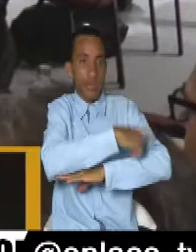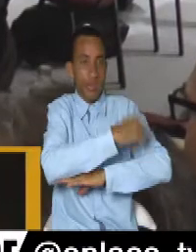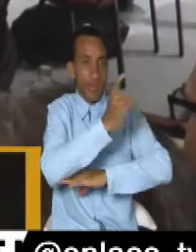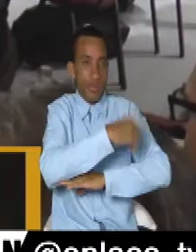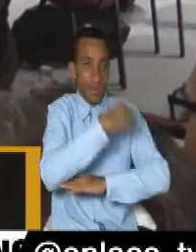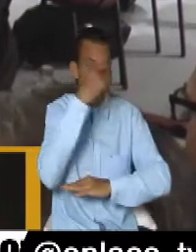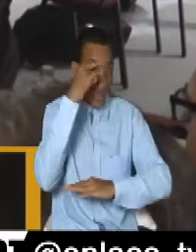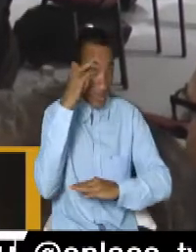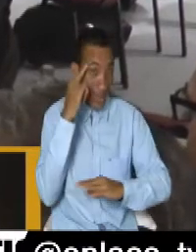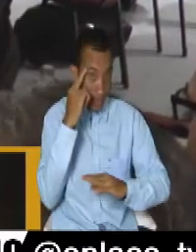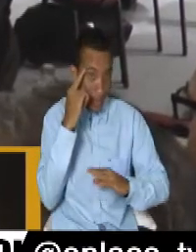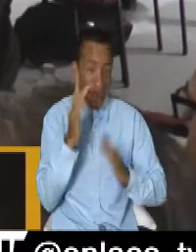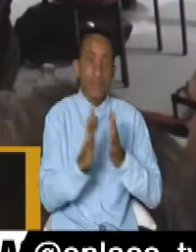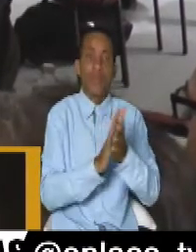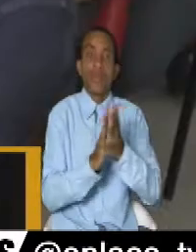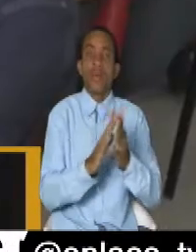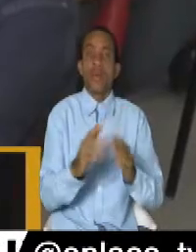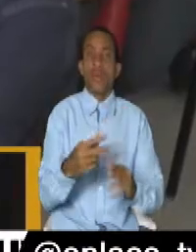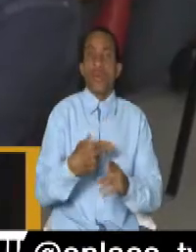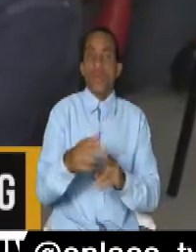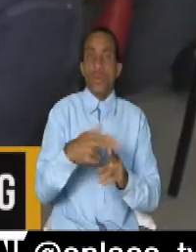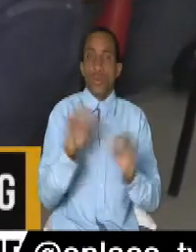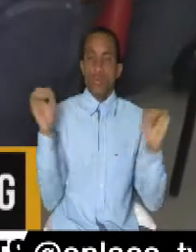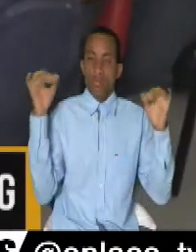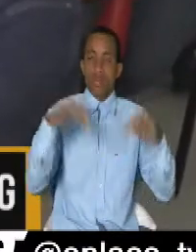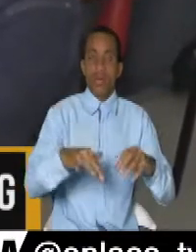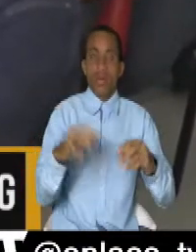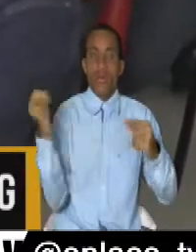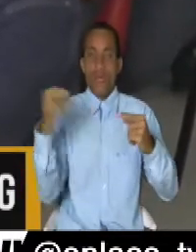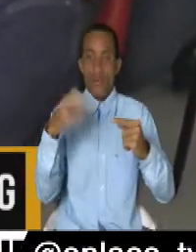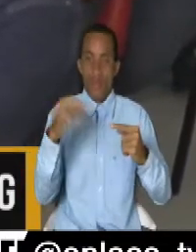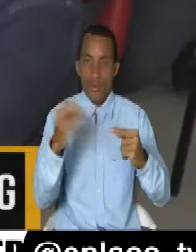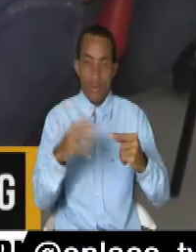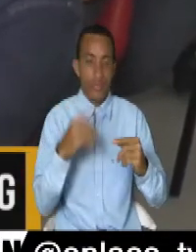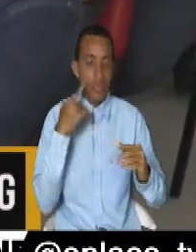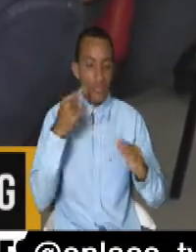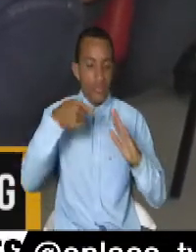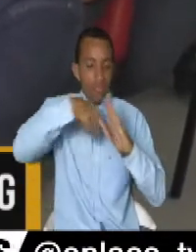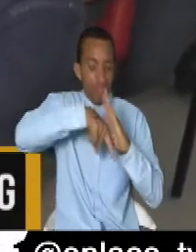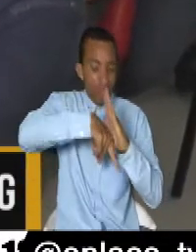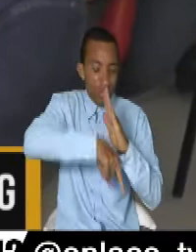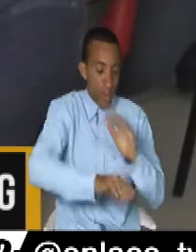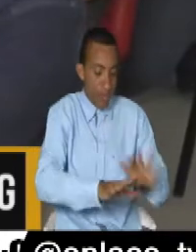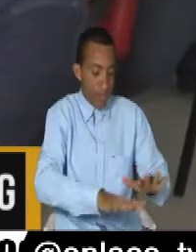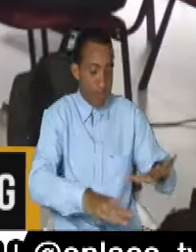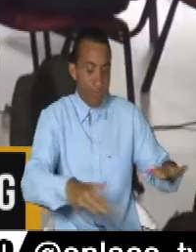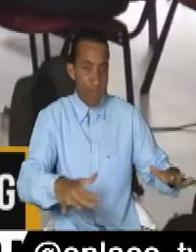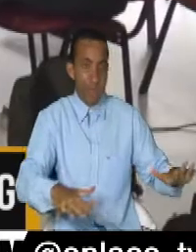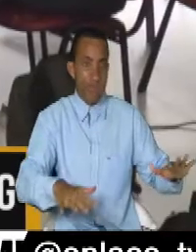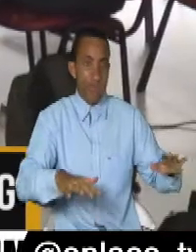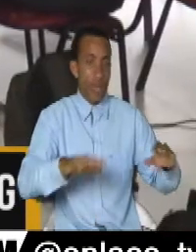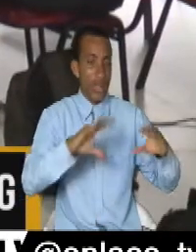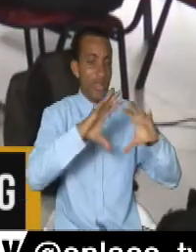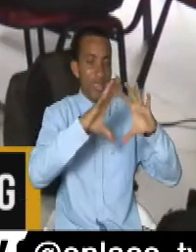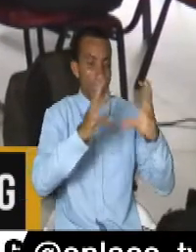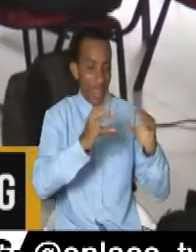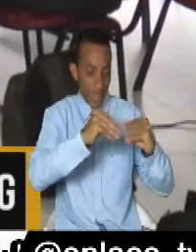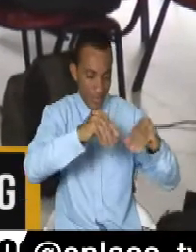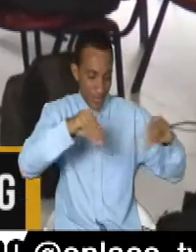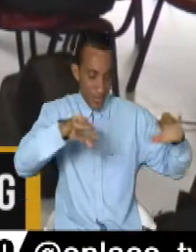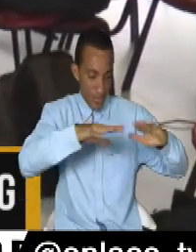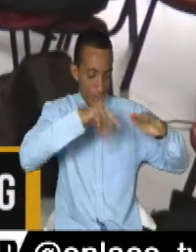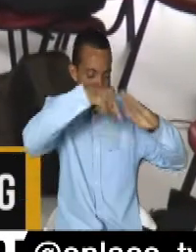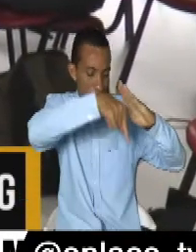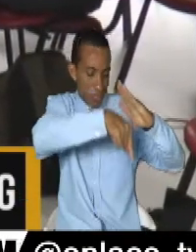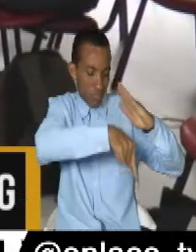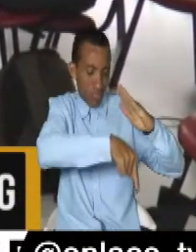tema a tratar en las próximas horas en el primer foro de yacimientos no convencionales, organizaciones sindicales han confirmado su presencia en el evento con